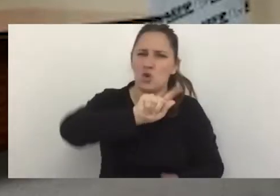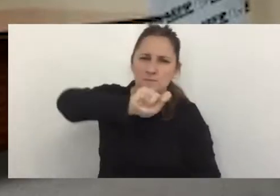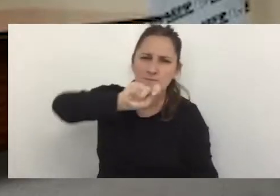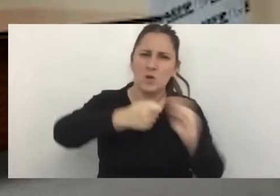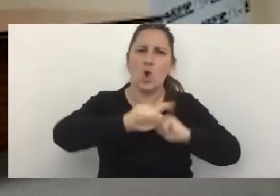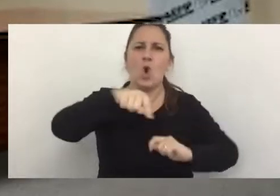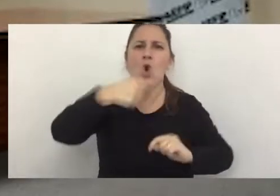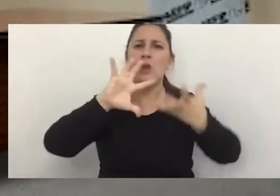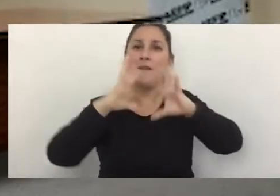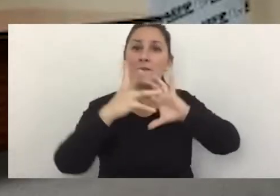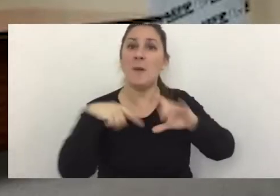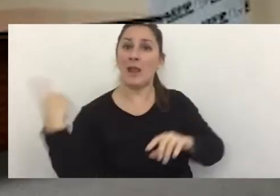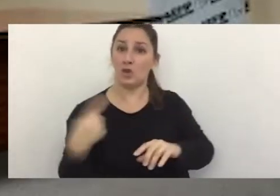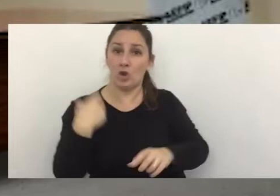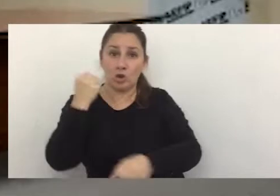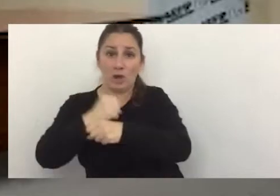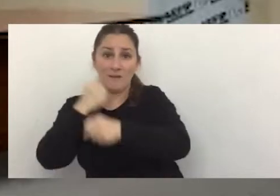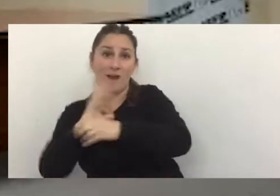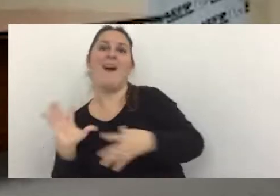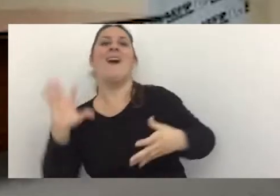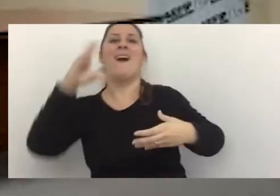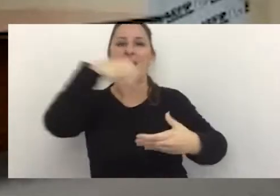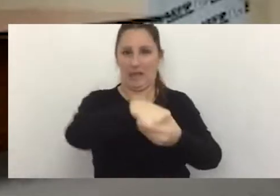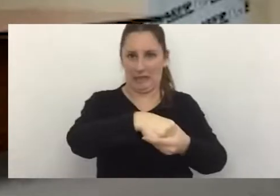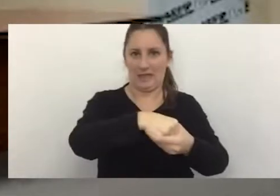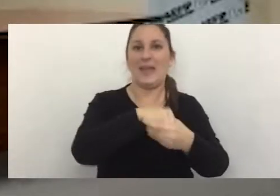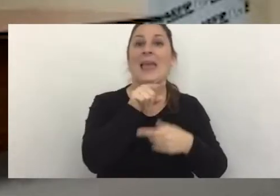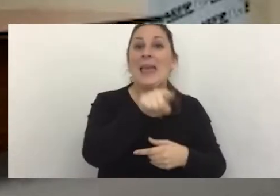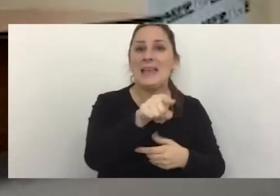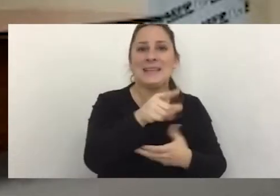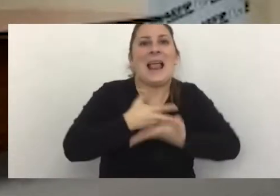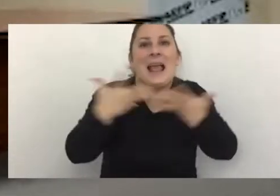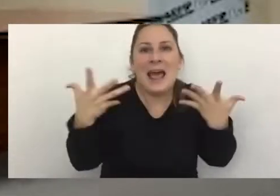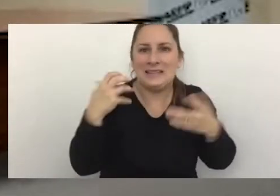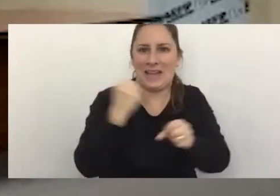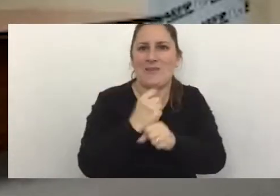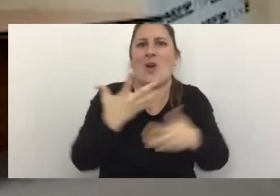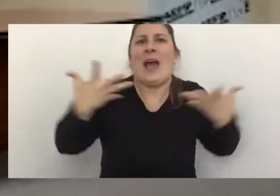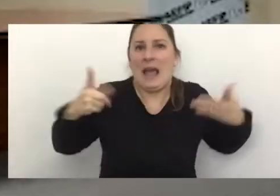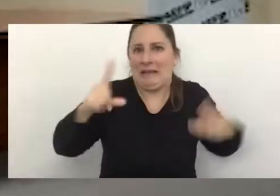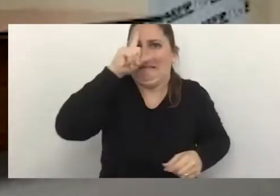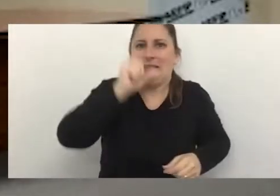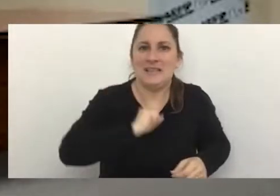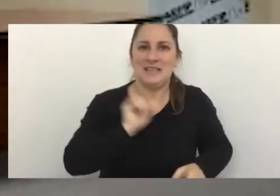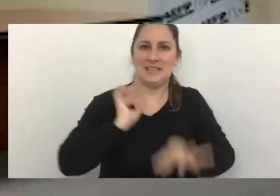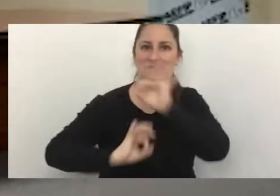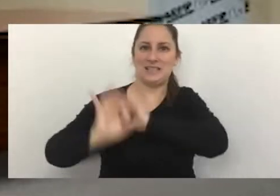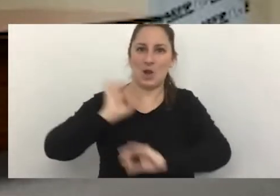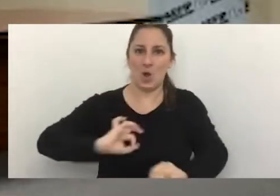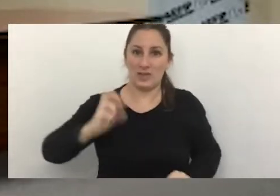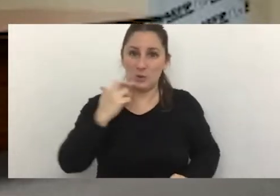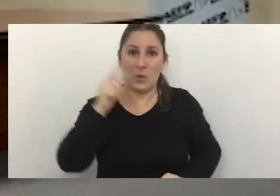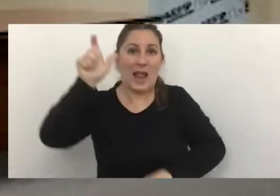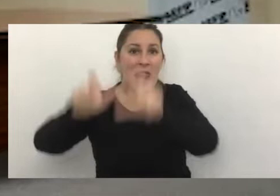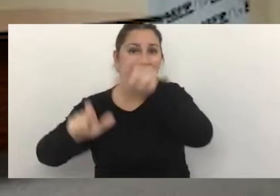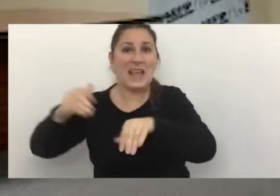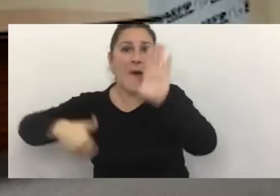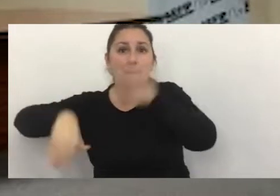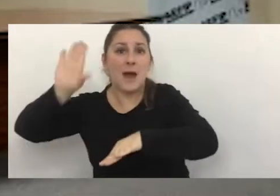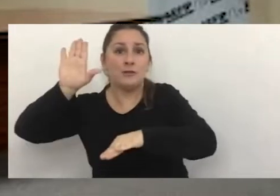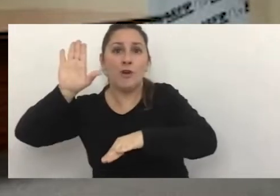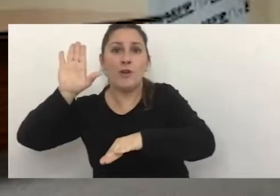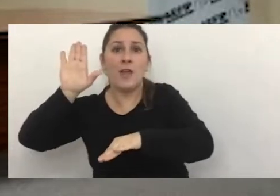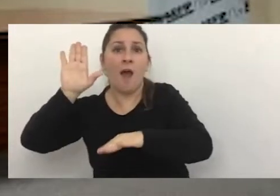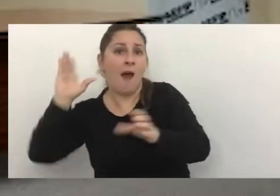incluyera. Esto era el desafío del siglo XIX. Una mayoría de la población que no tenía